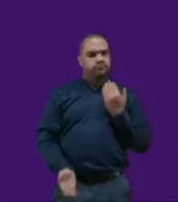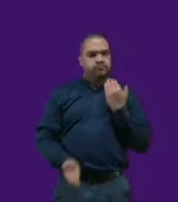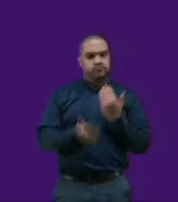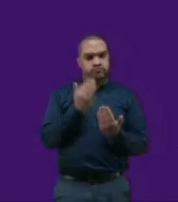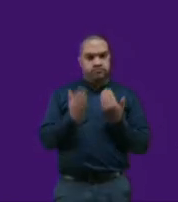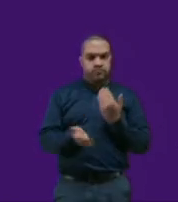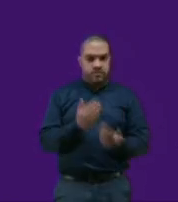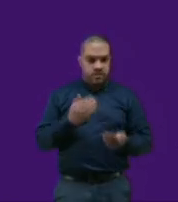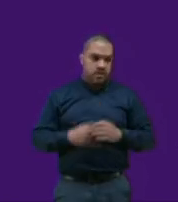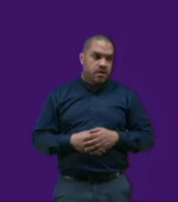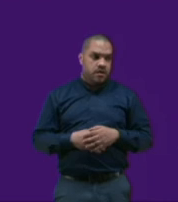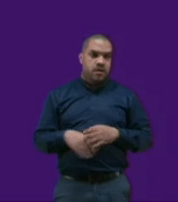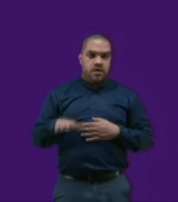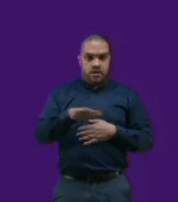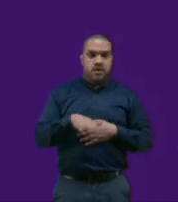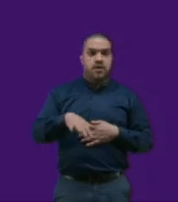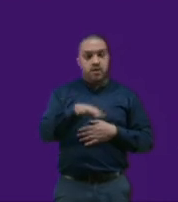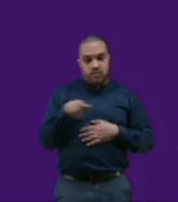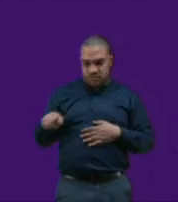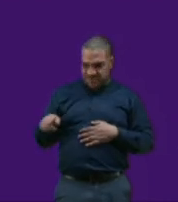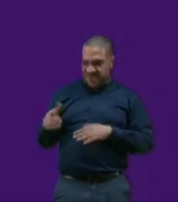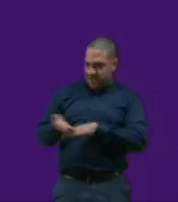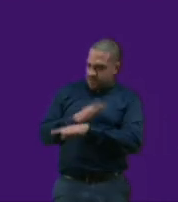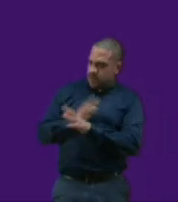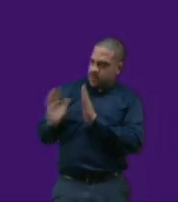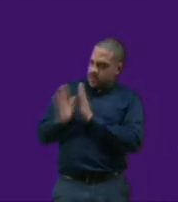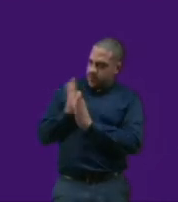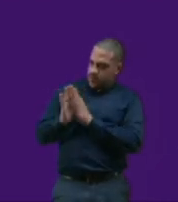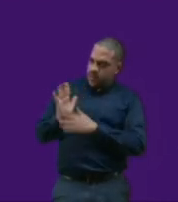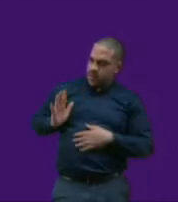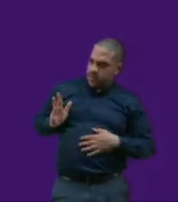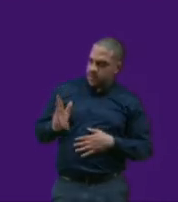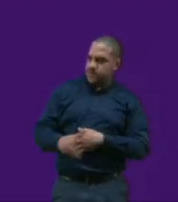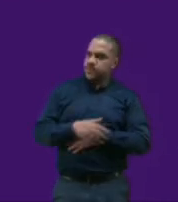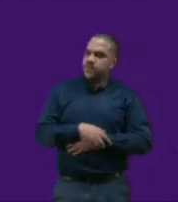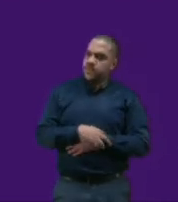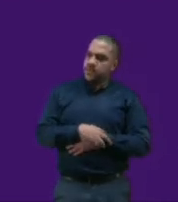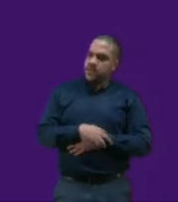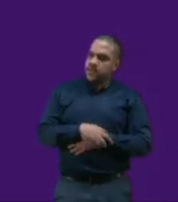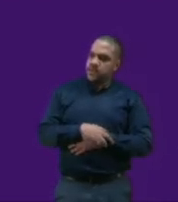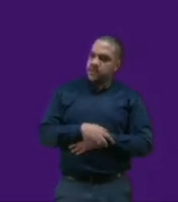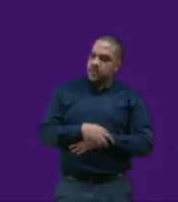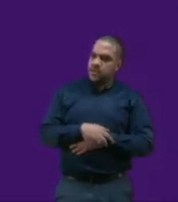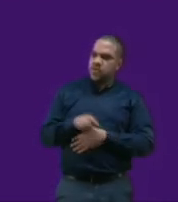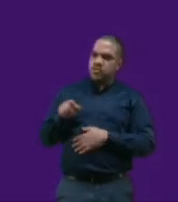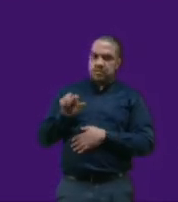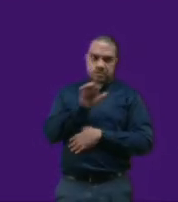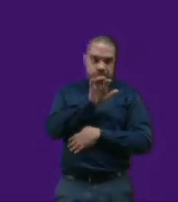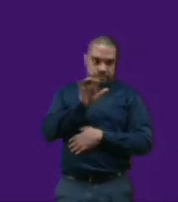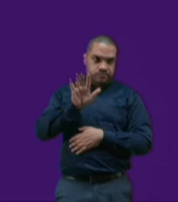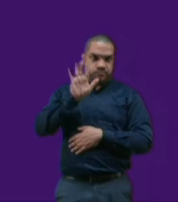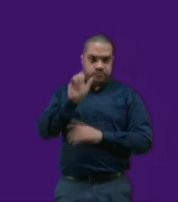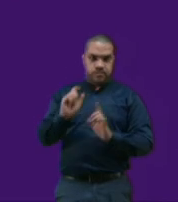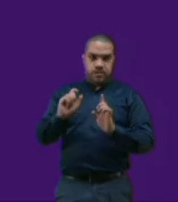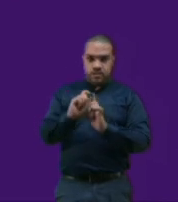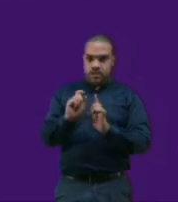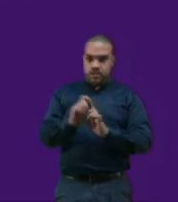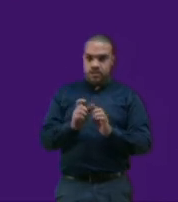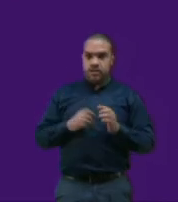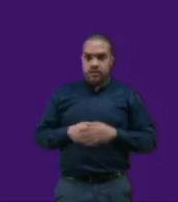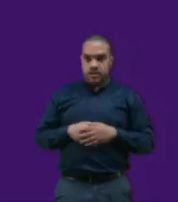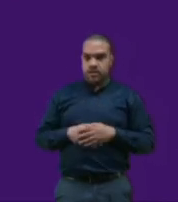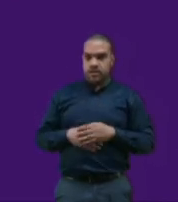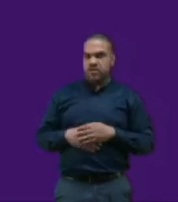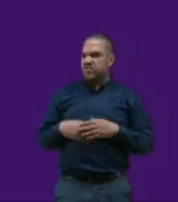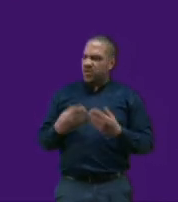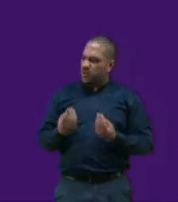caso, como lo que acabas de describir, tú eres definitivamente B2B, pero de pronto en algún momento quisieras llegar a ser B2C. Te